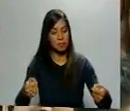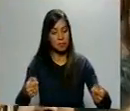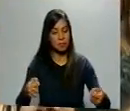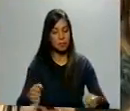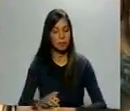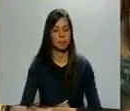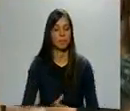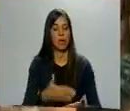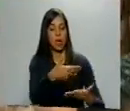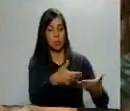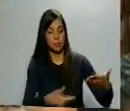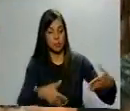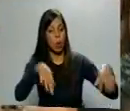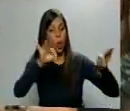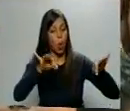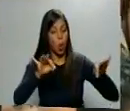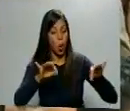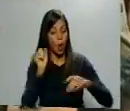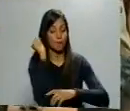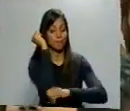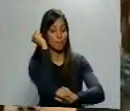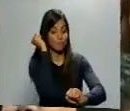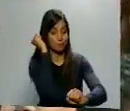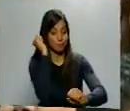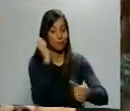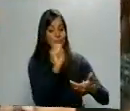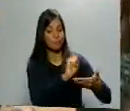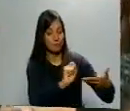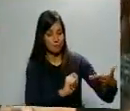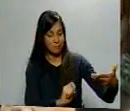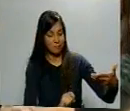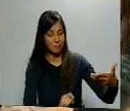Con documentos forjados, porque